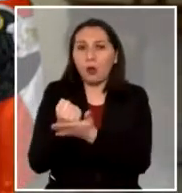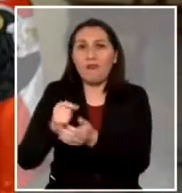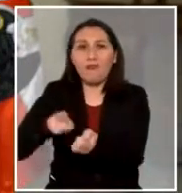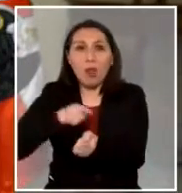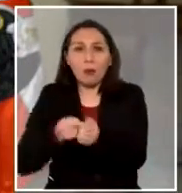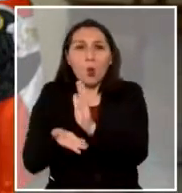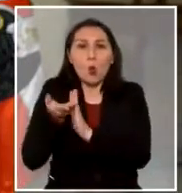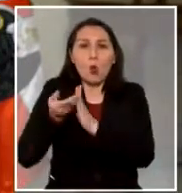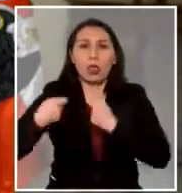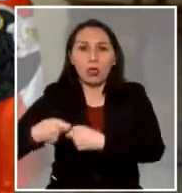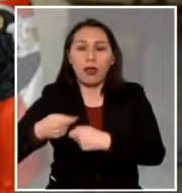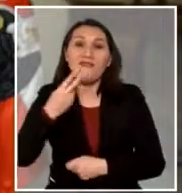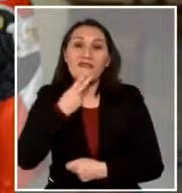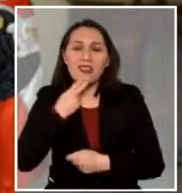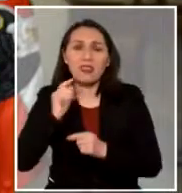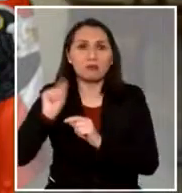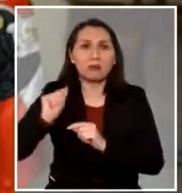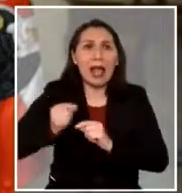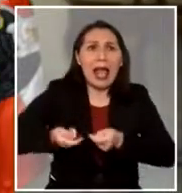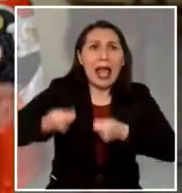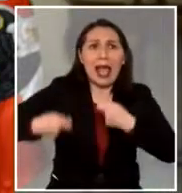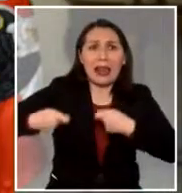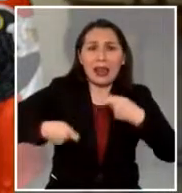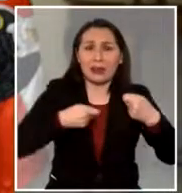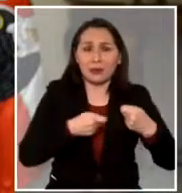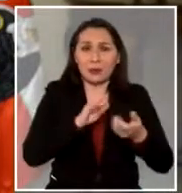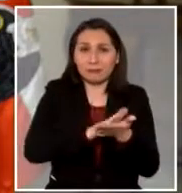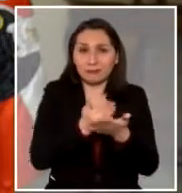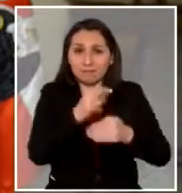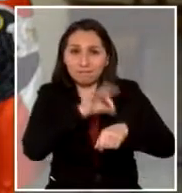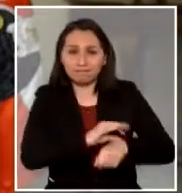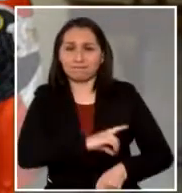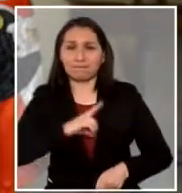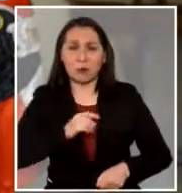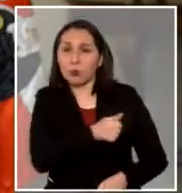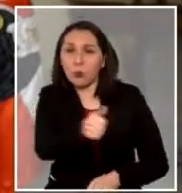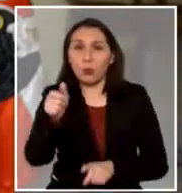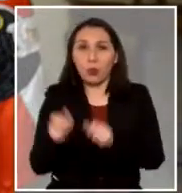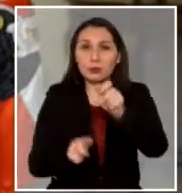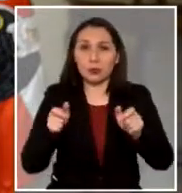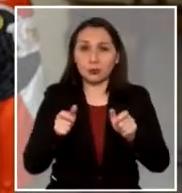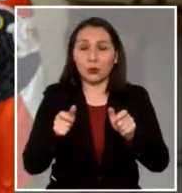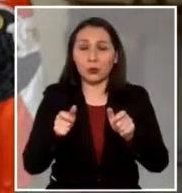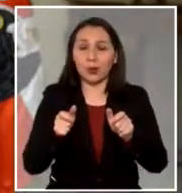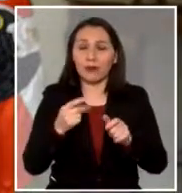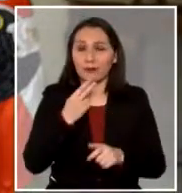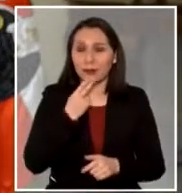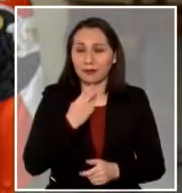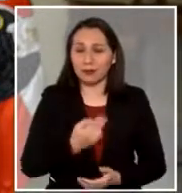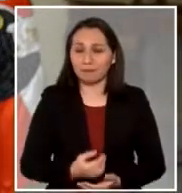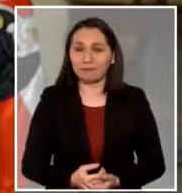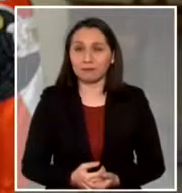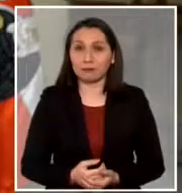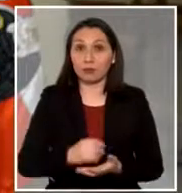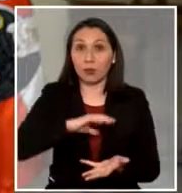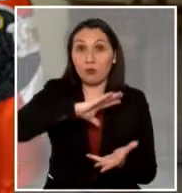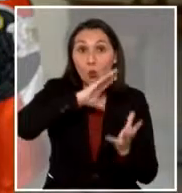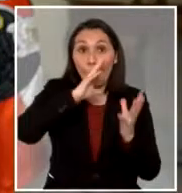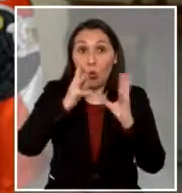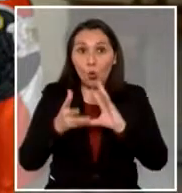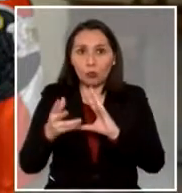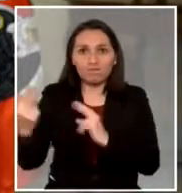ante el alza del costo de la vida o garantizando la salud digna y oportuna para todos nuestros habitantes el mundo